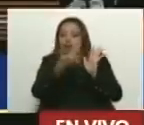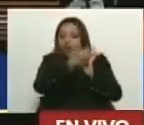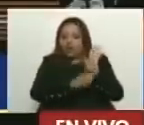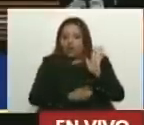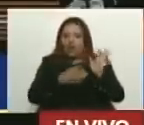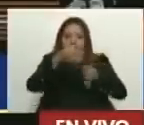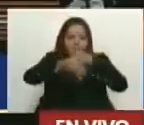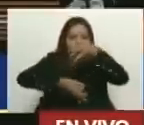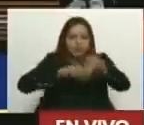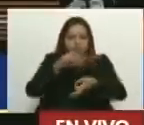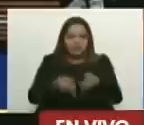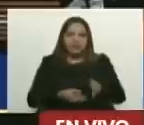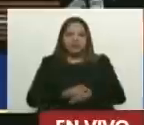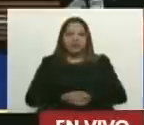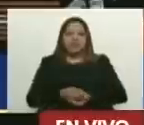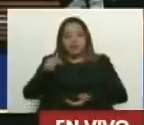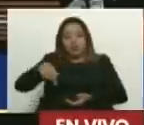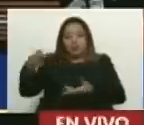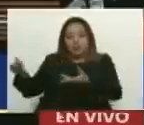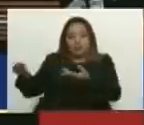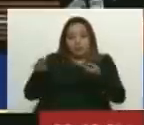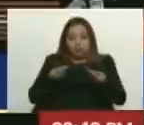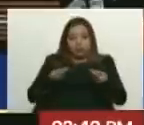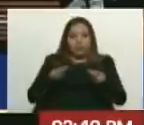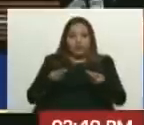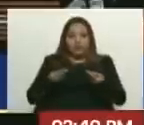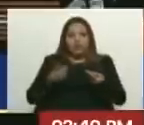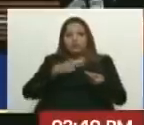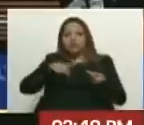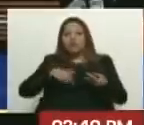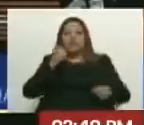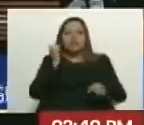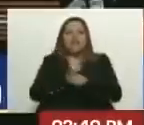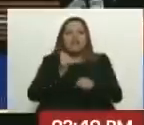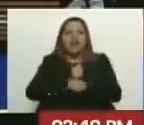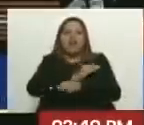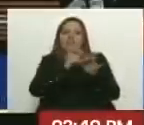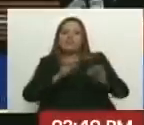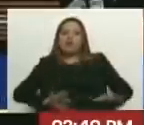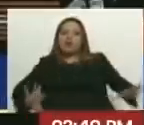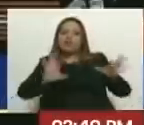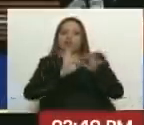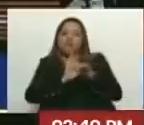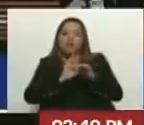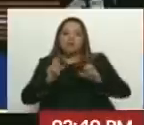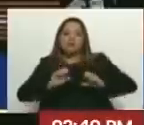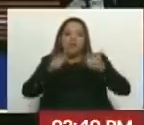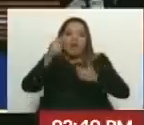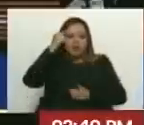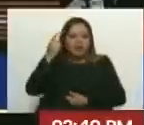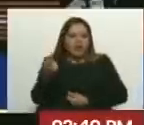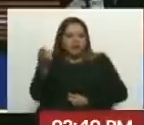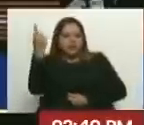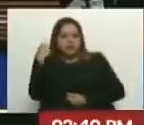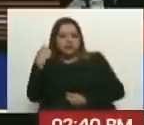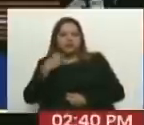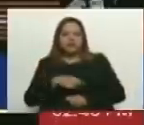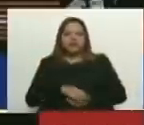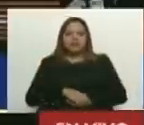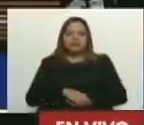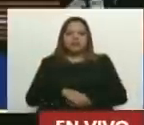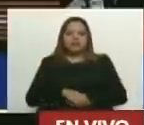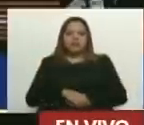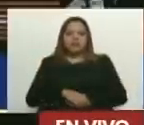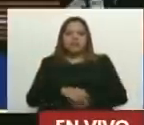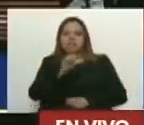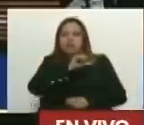estamos recibiendo y que hemos venido trabajando de manera conjunta desde el día de ayer y desde